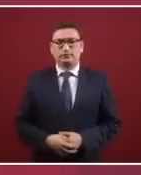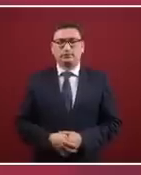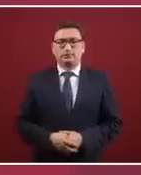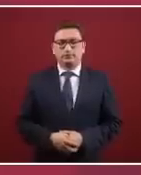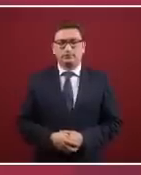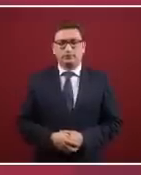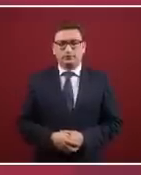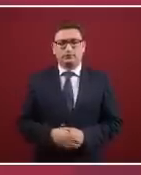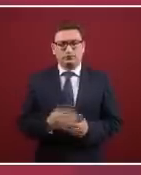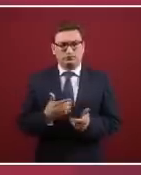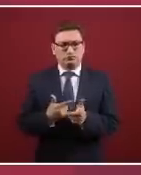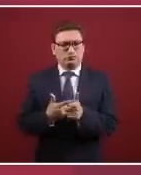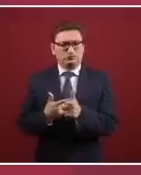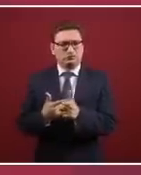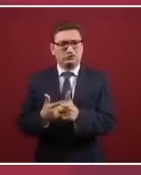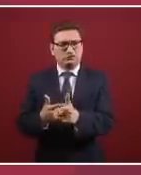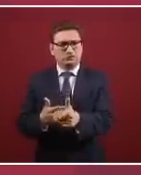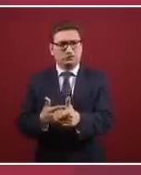siga